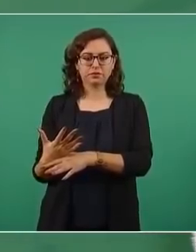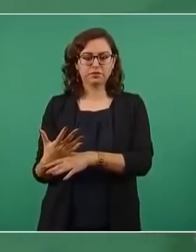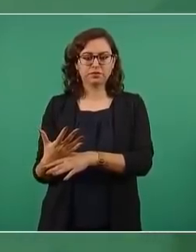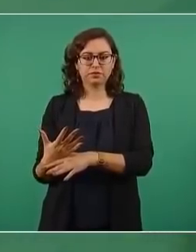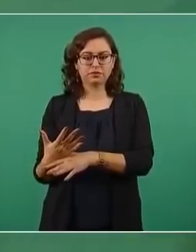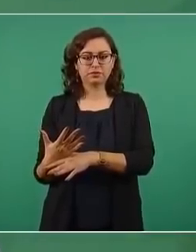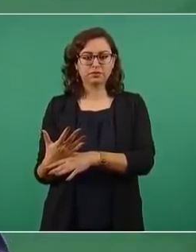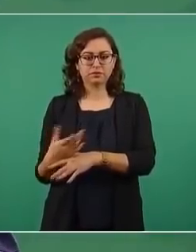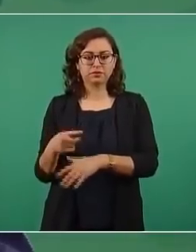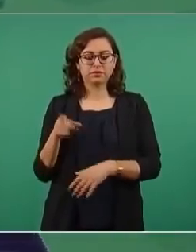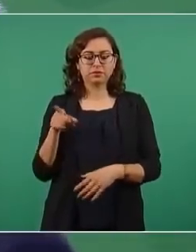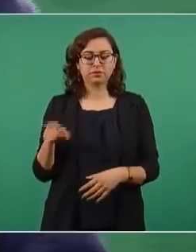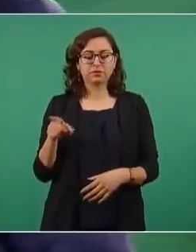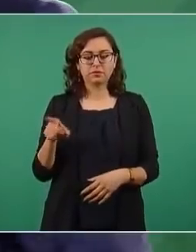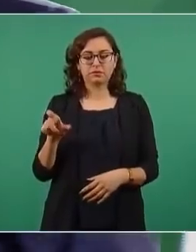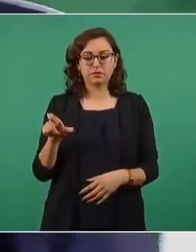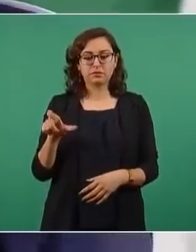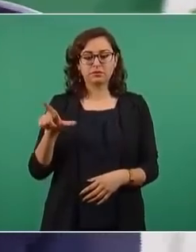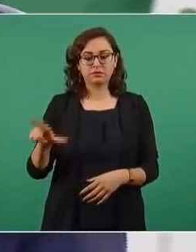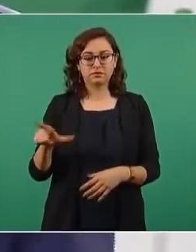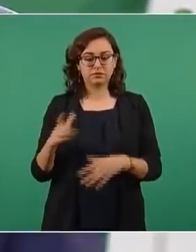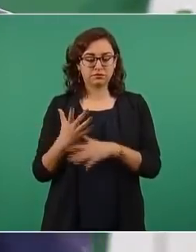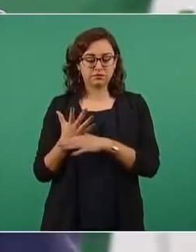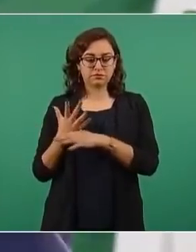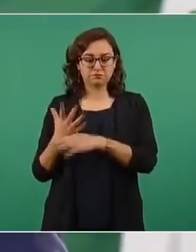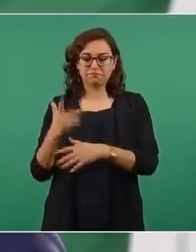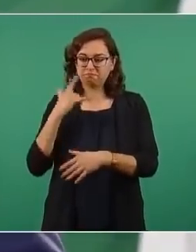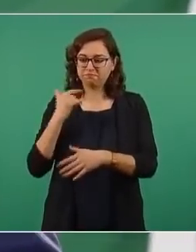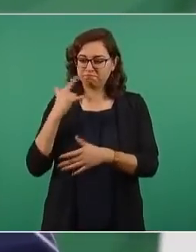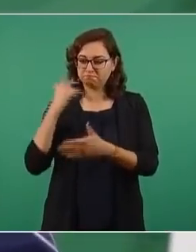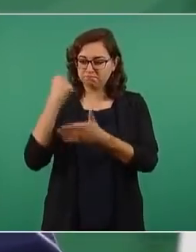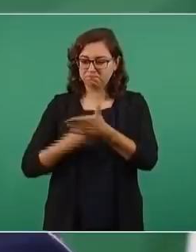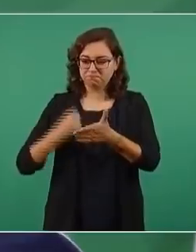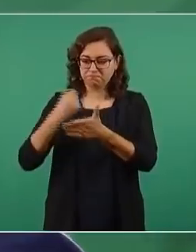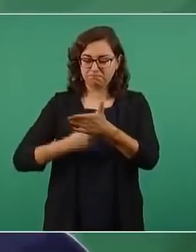mártir en la lucha por la justicia,